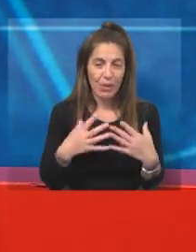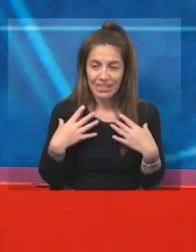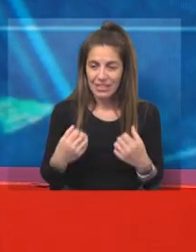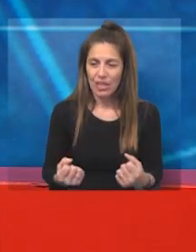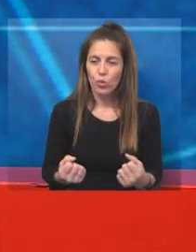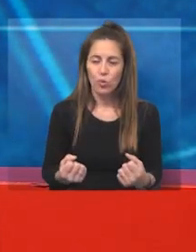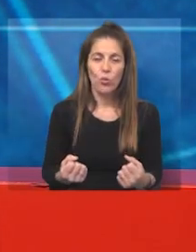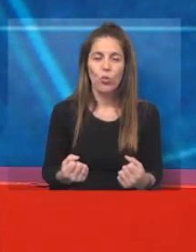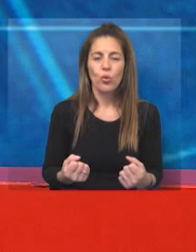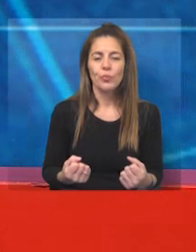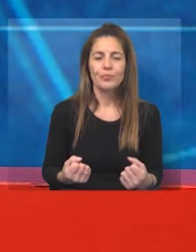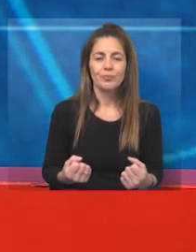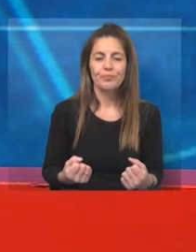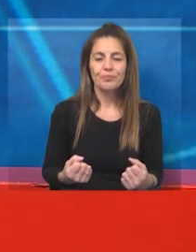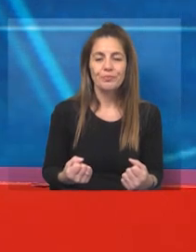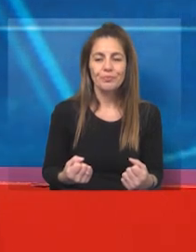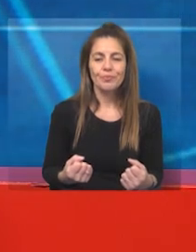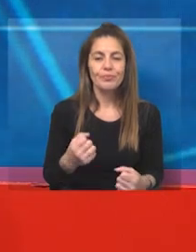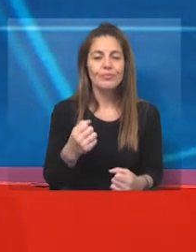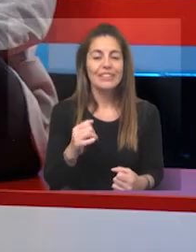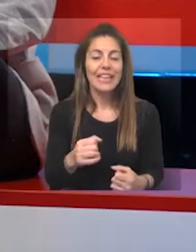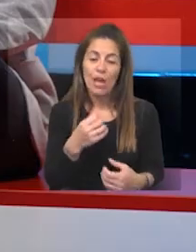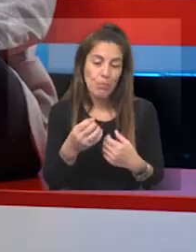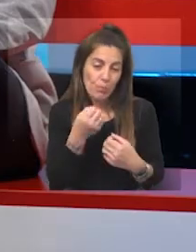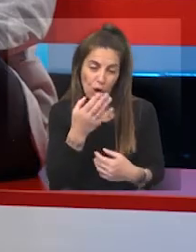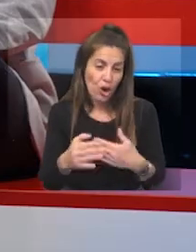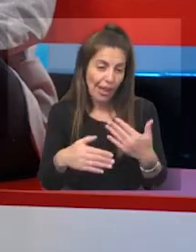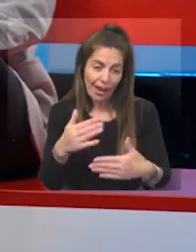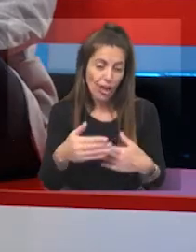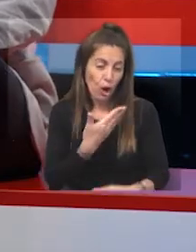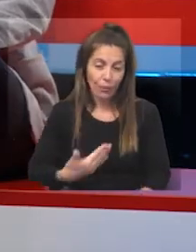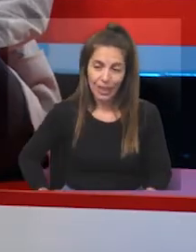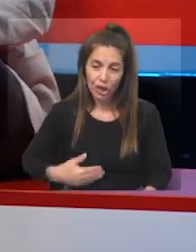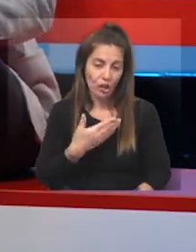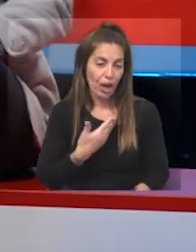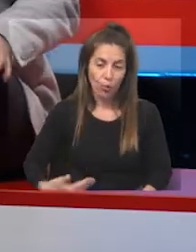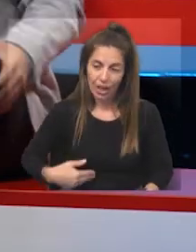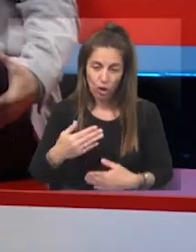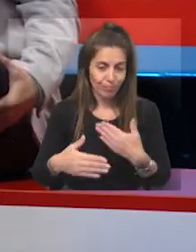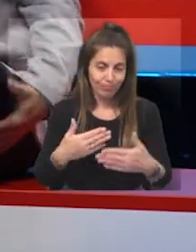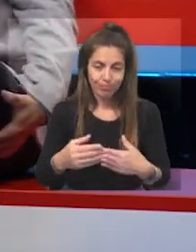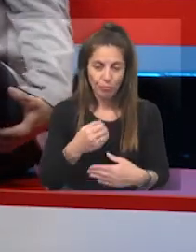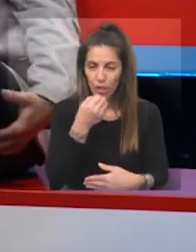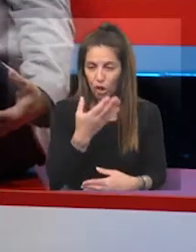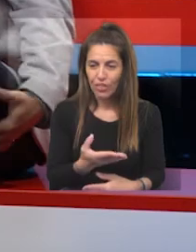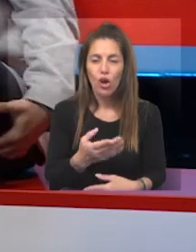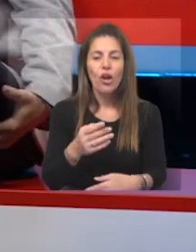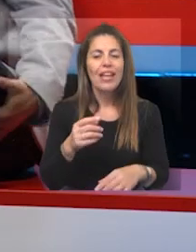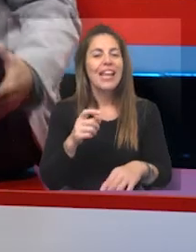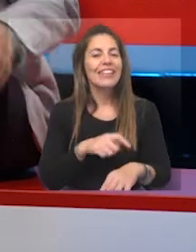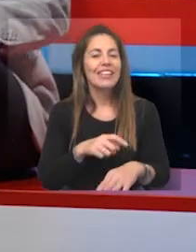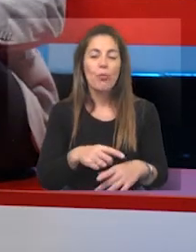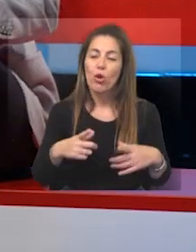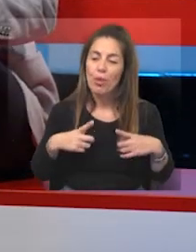tema que que que bueno que que tiene que ir mejorando gobierno tras gobierno con respecto a los tiempos de espera es un tema